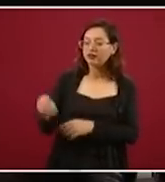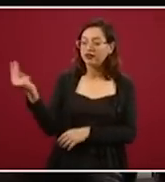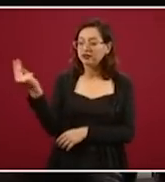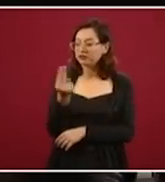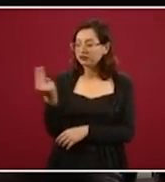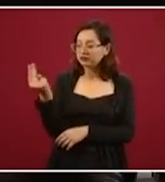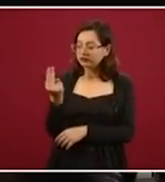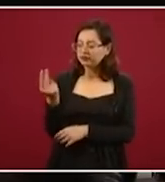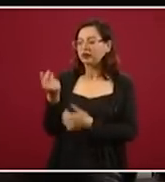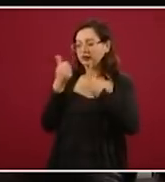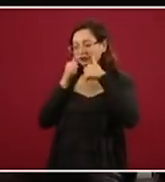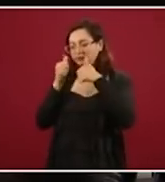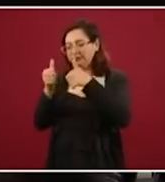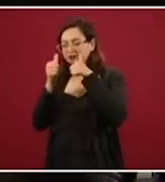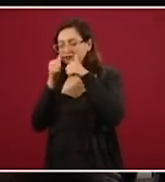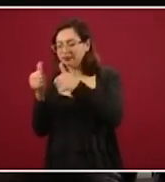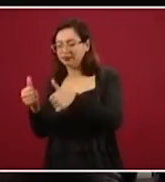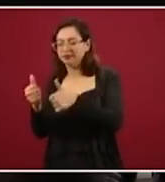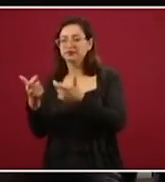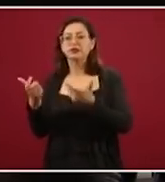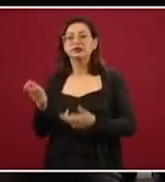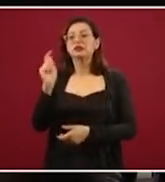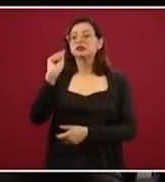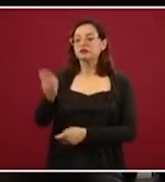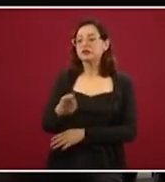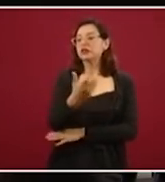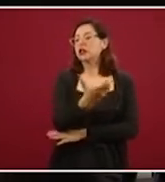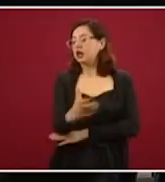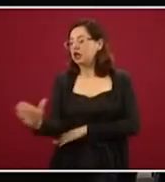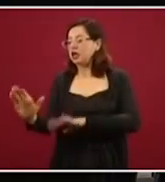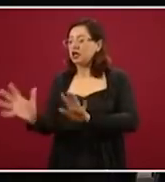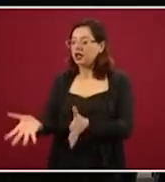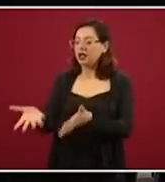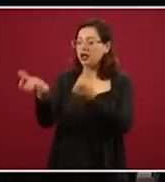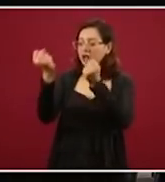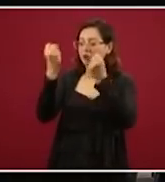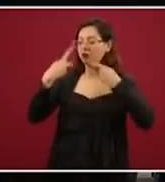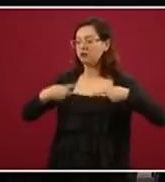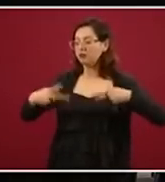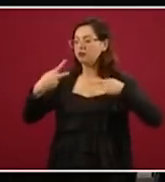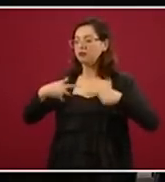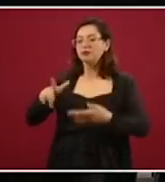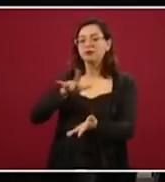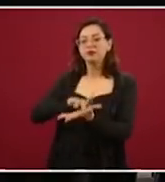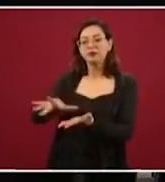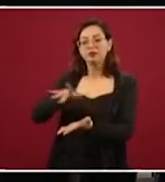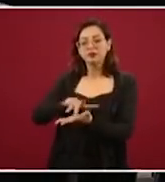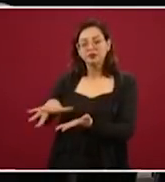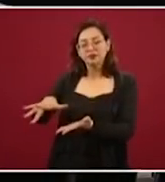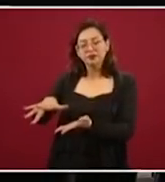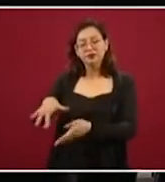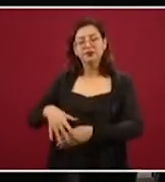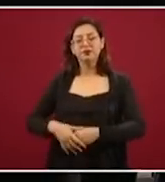esto es, rescatando al campo, apoyando a los productores,